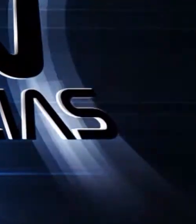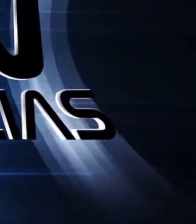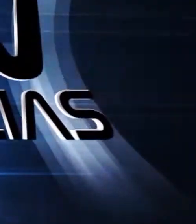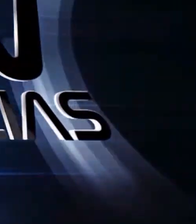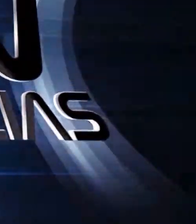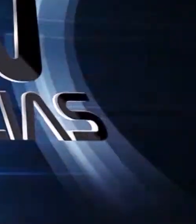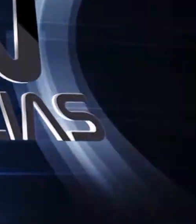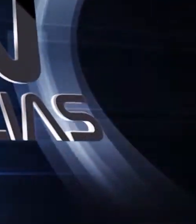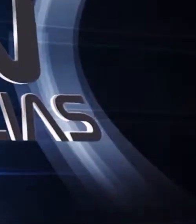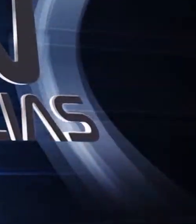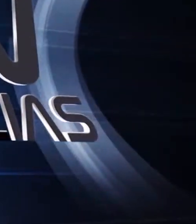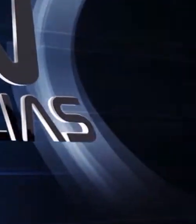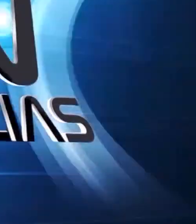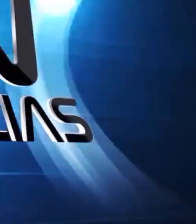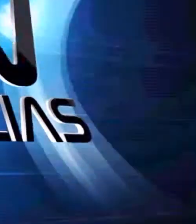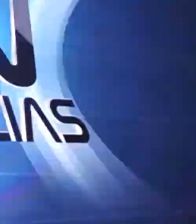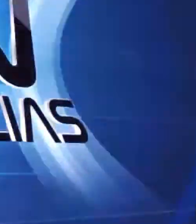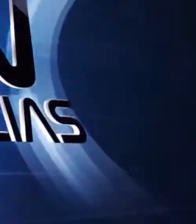¡Gracias!